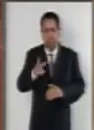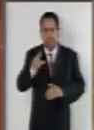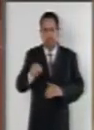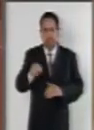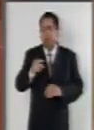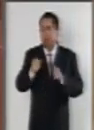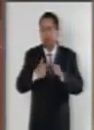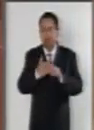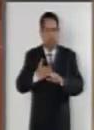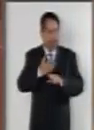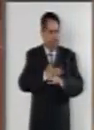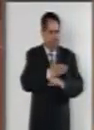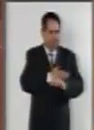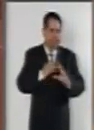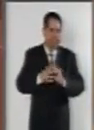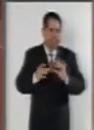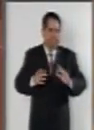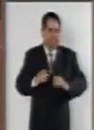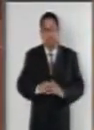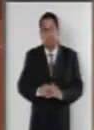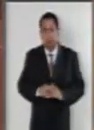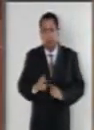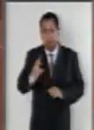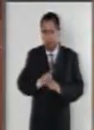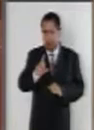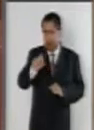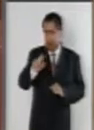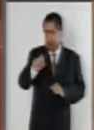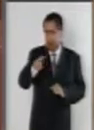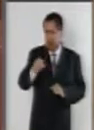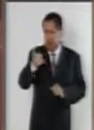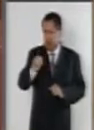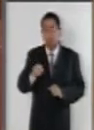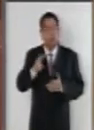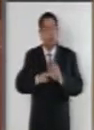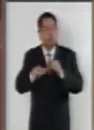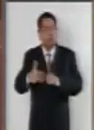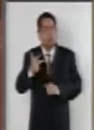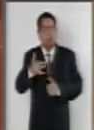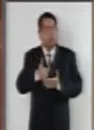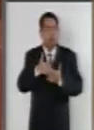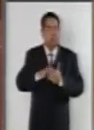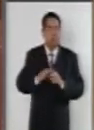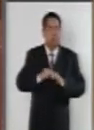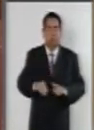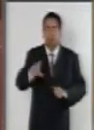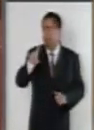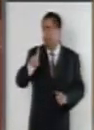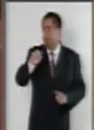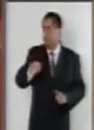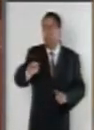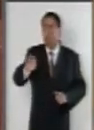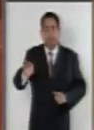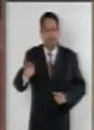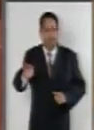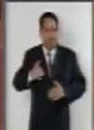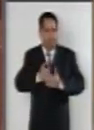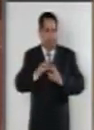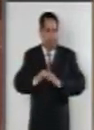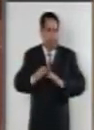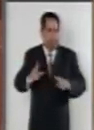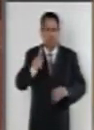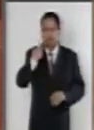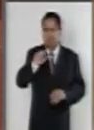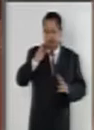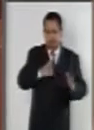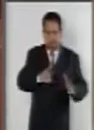unos antecedentes. El 20 de mayo de 2013 se publicó en el Diario Oficial de la Federación el Plan